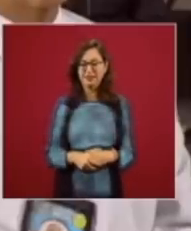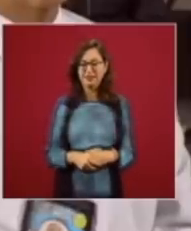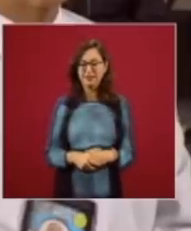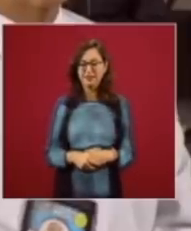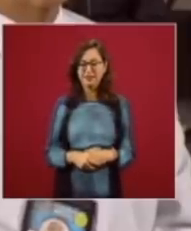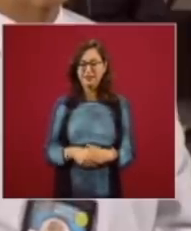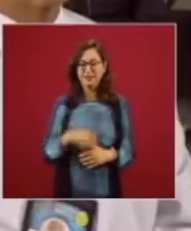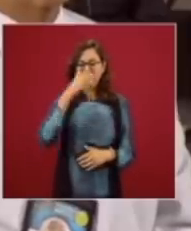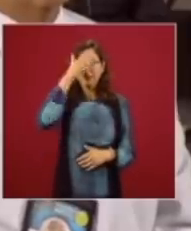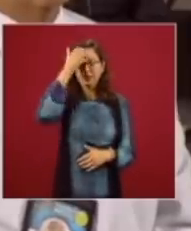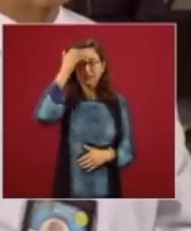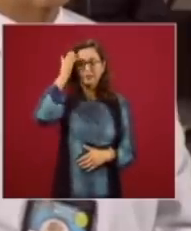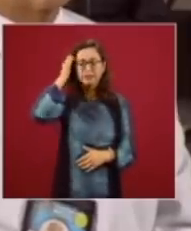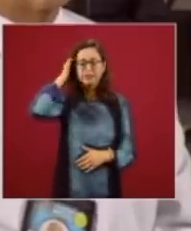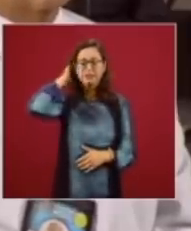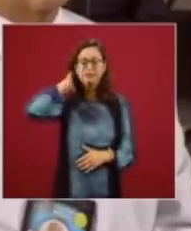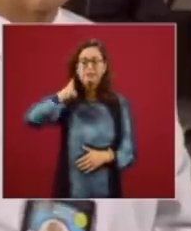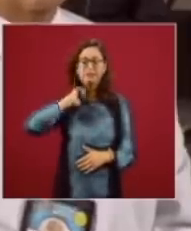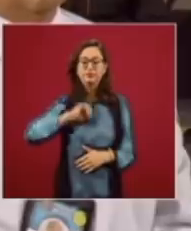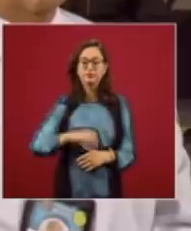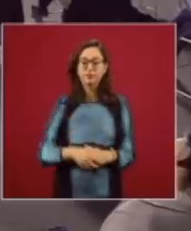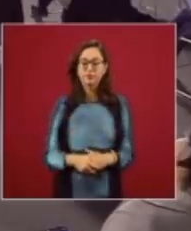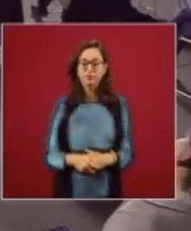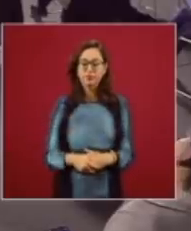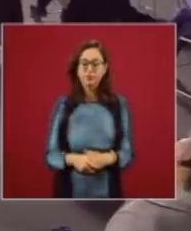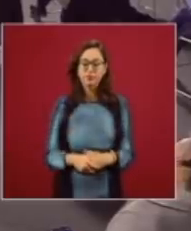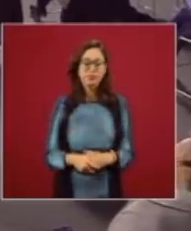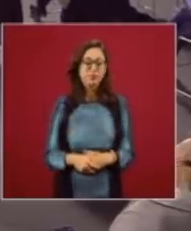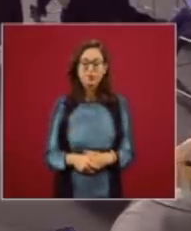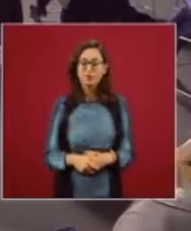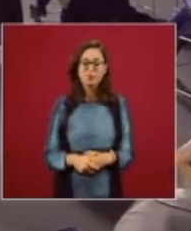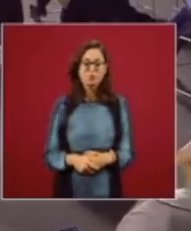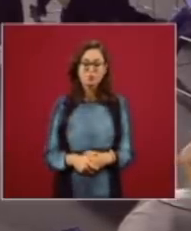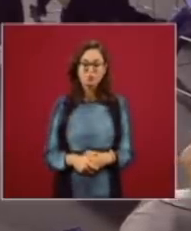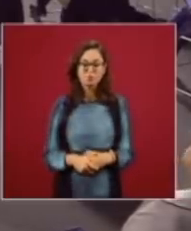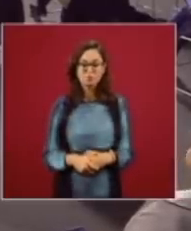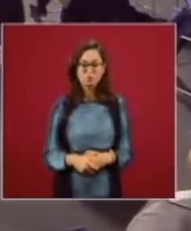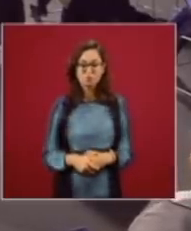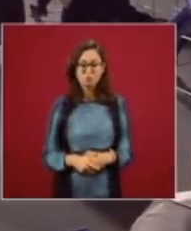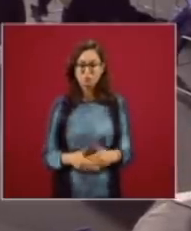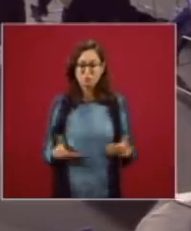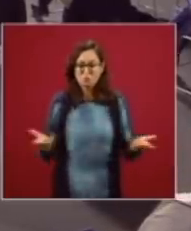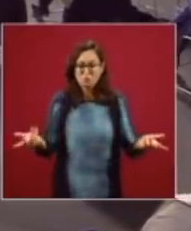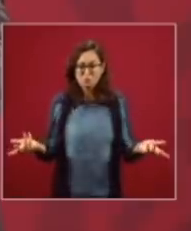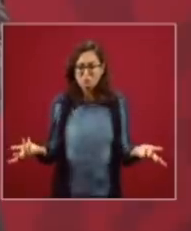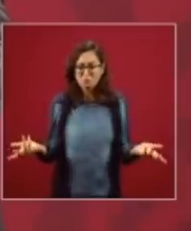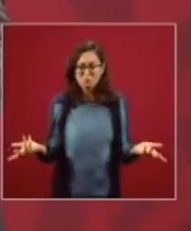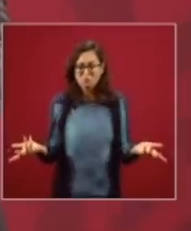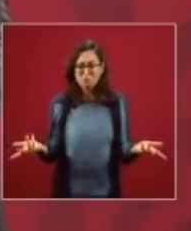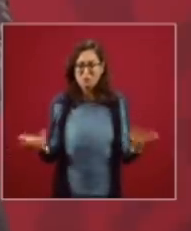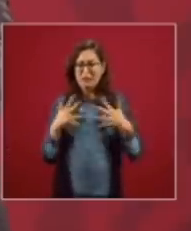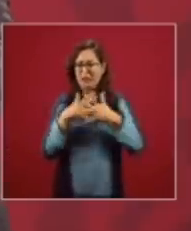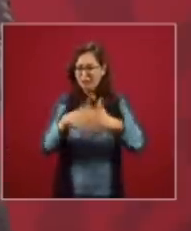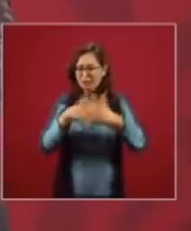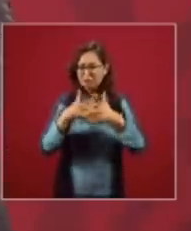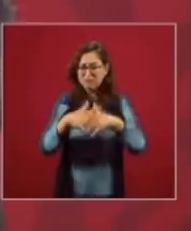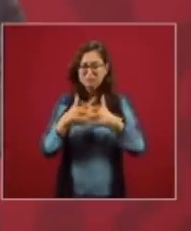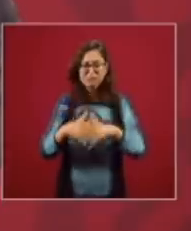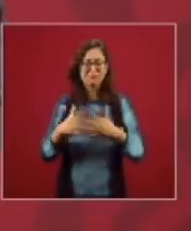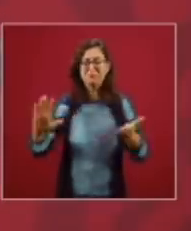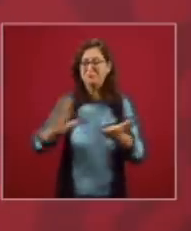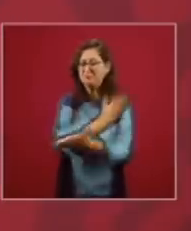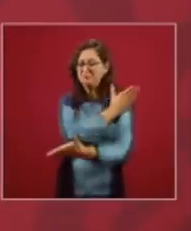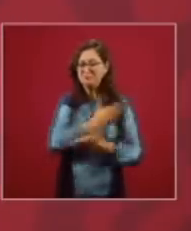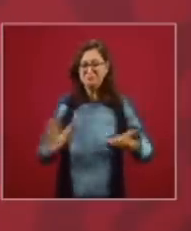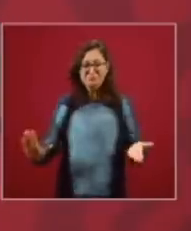obvios partidistas, presidente. Es que no tiene por qué mezclarse una cosa con otra. Pero